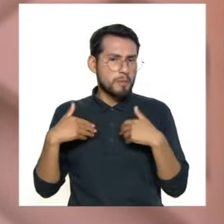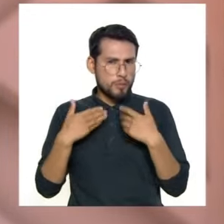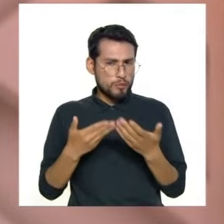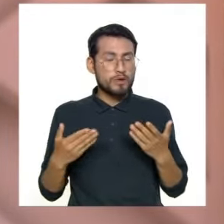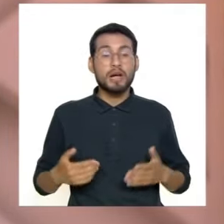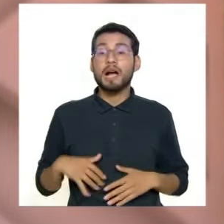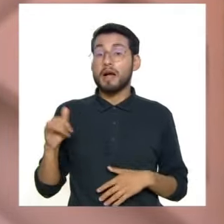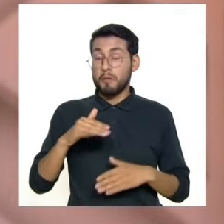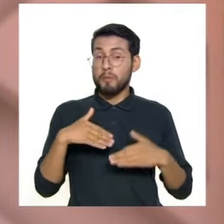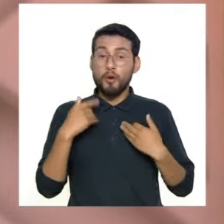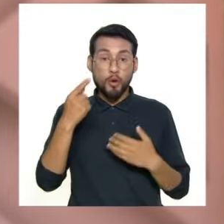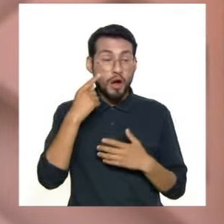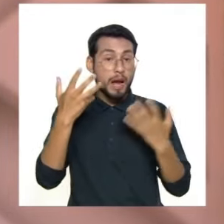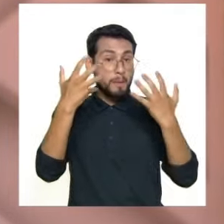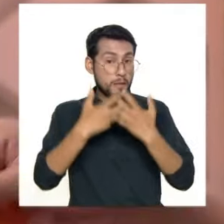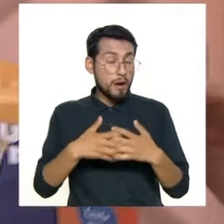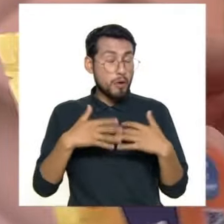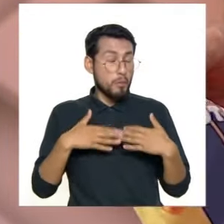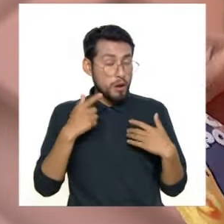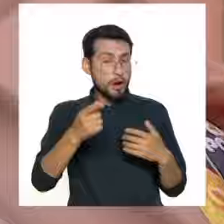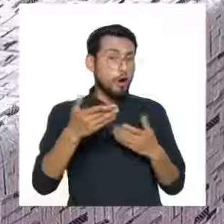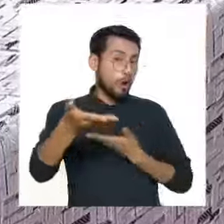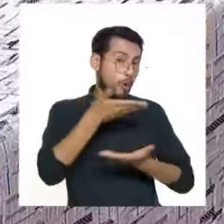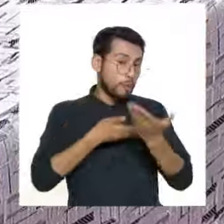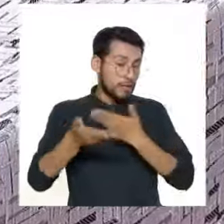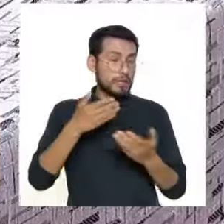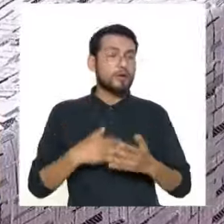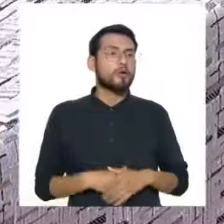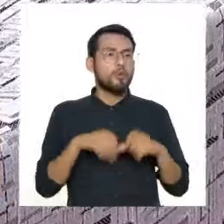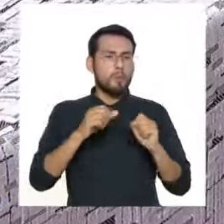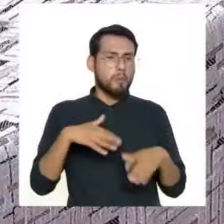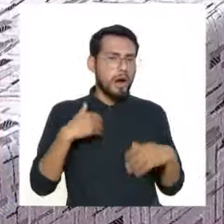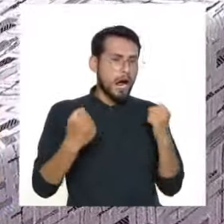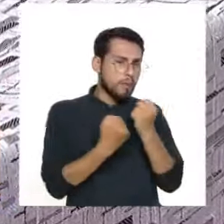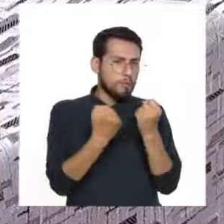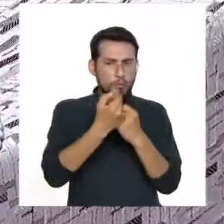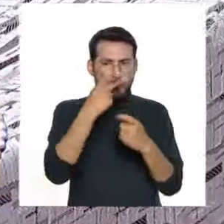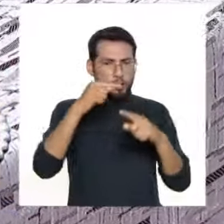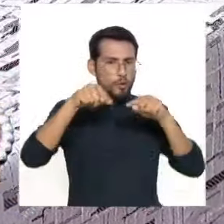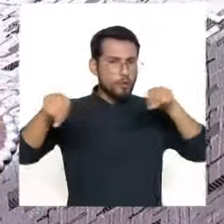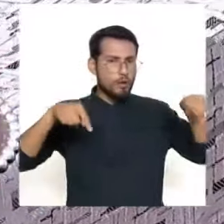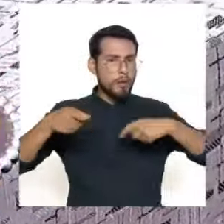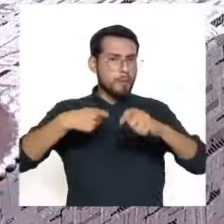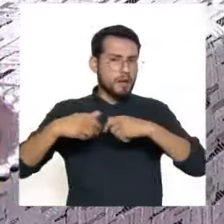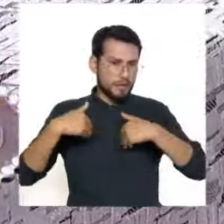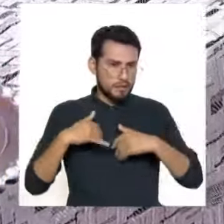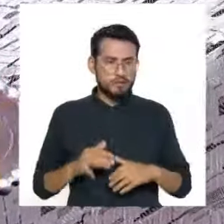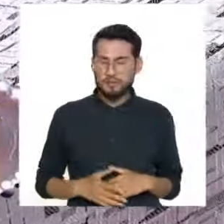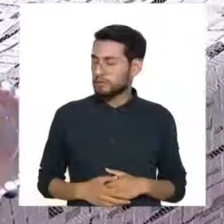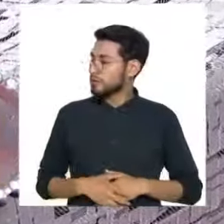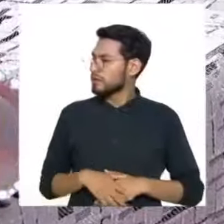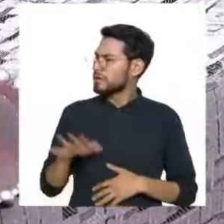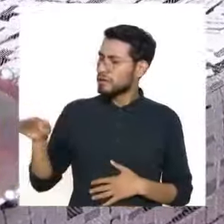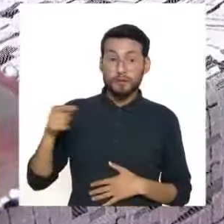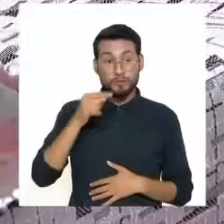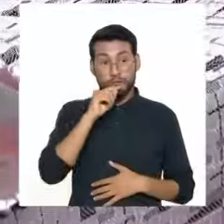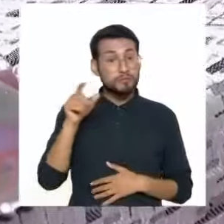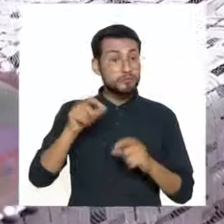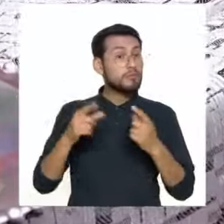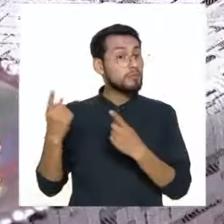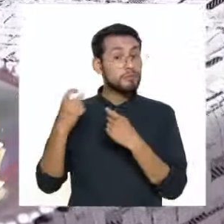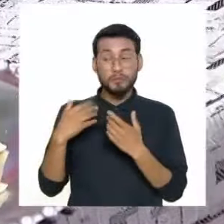y tambi con a lasas que vienen comercializando y poder saber los puntos de venta y acá los chicos los chicos las chicas de